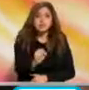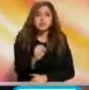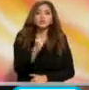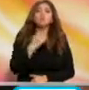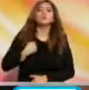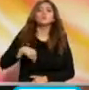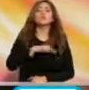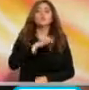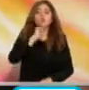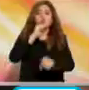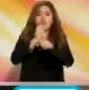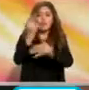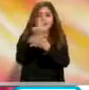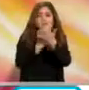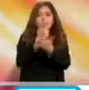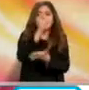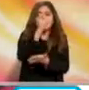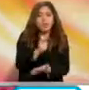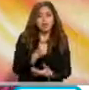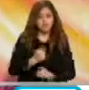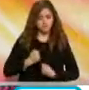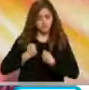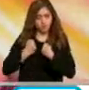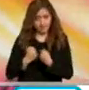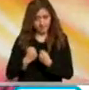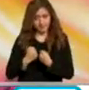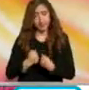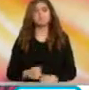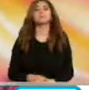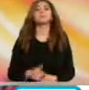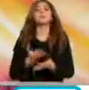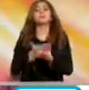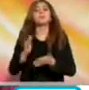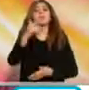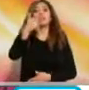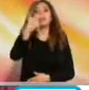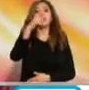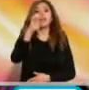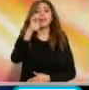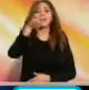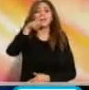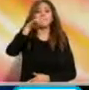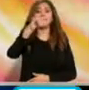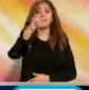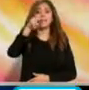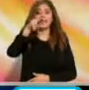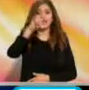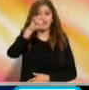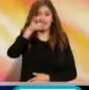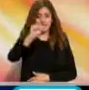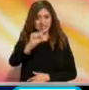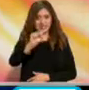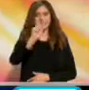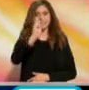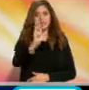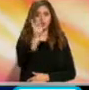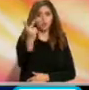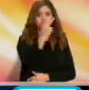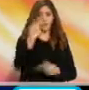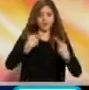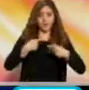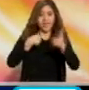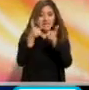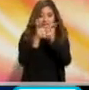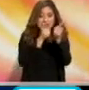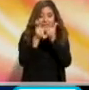interpretemos fortaleza. Ok. Sí. Por ejemplo, Géminis, los gemelos, ¿sí? Los gemelos, por eso pusieron gemelos, porque ellos